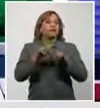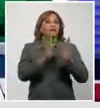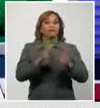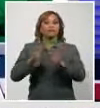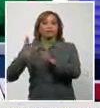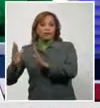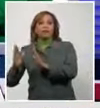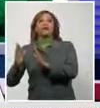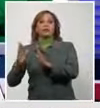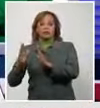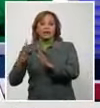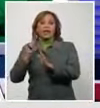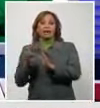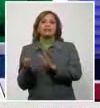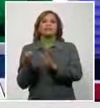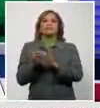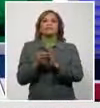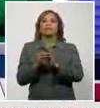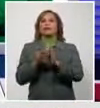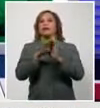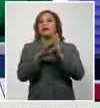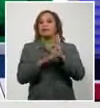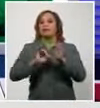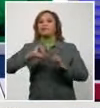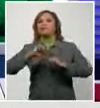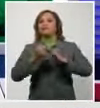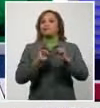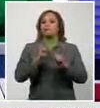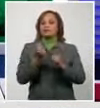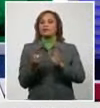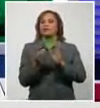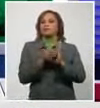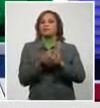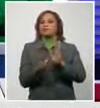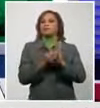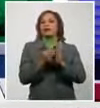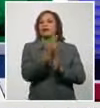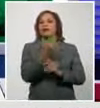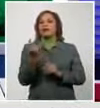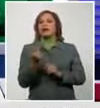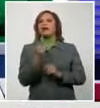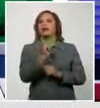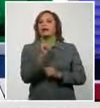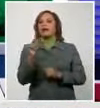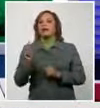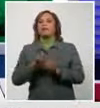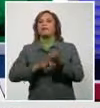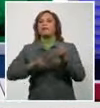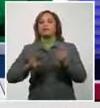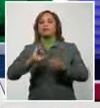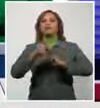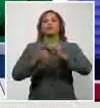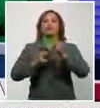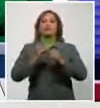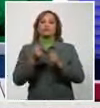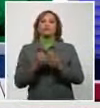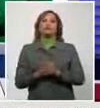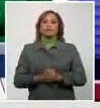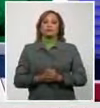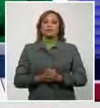son las medidas de restricción que se adoptan en cada uno para controlar la situación.